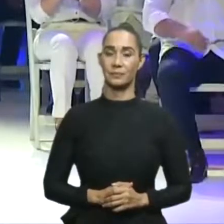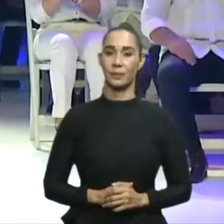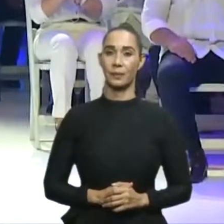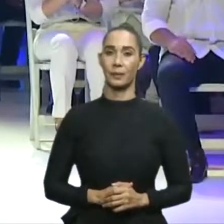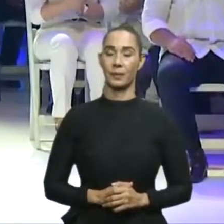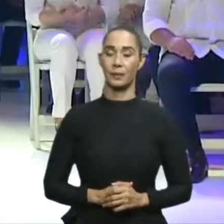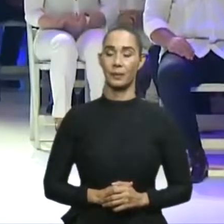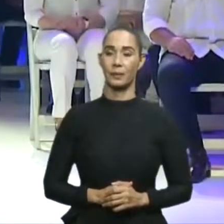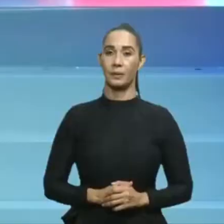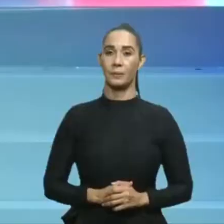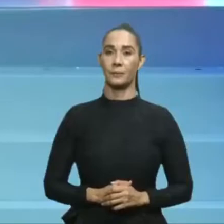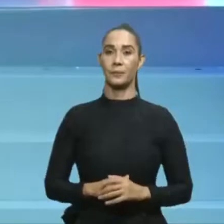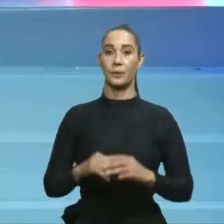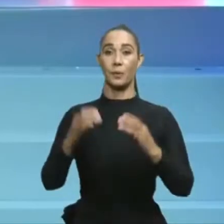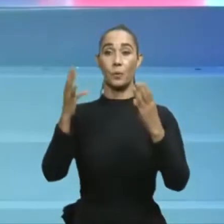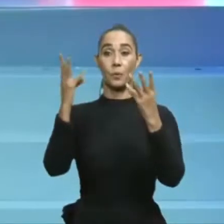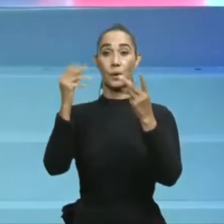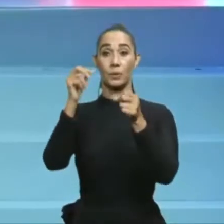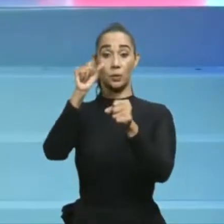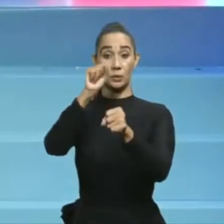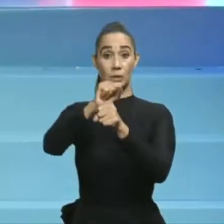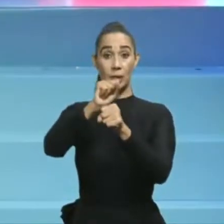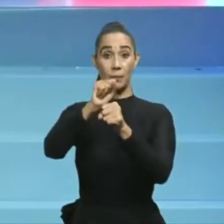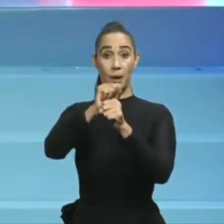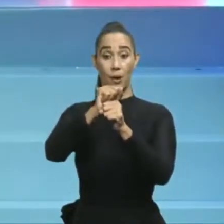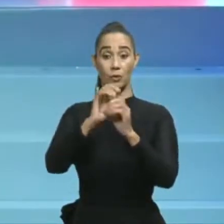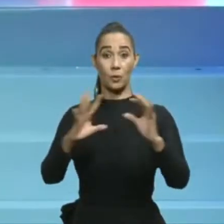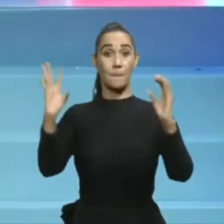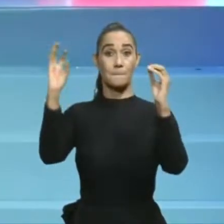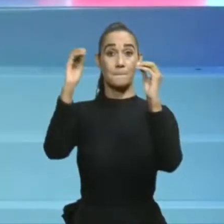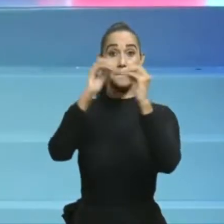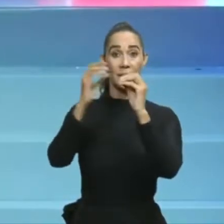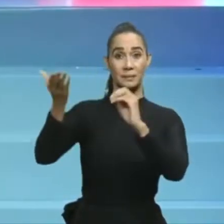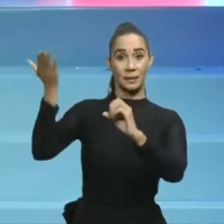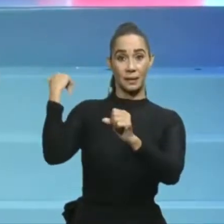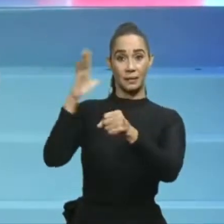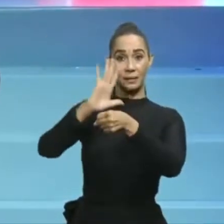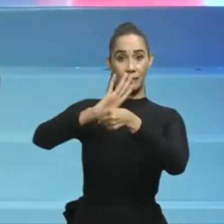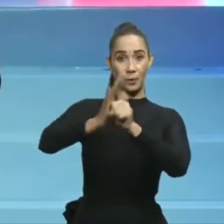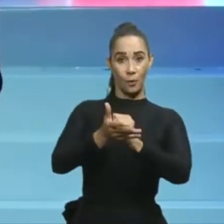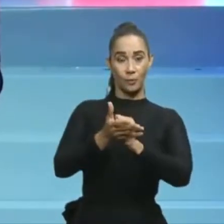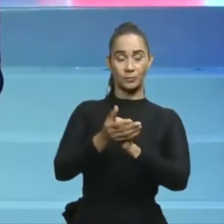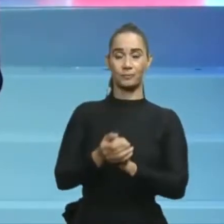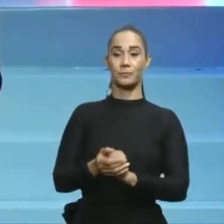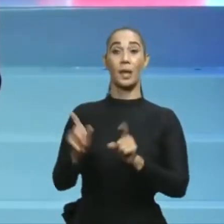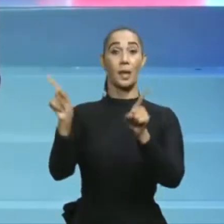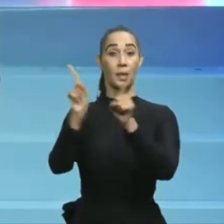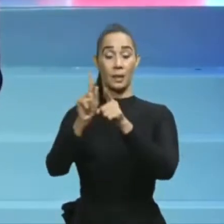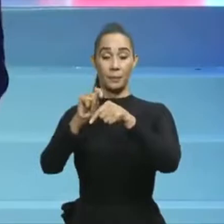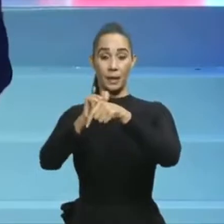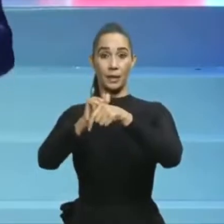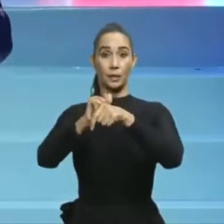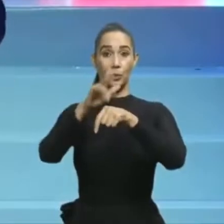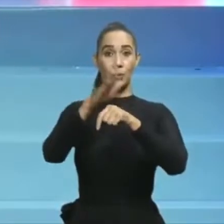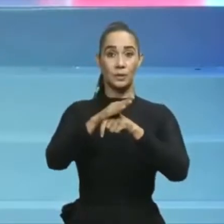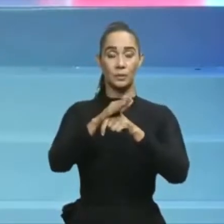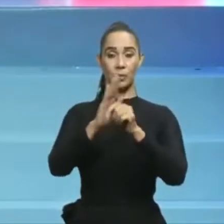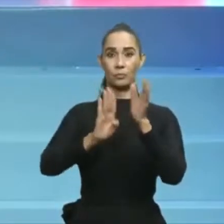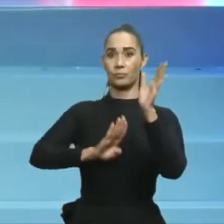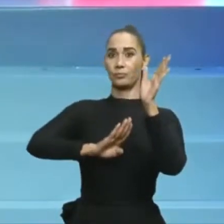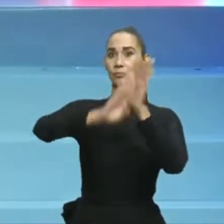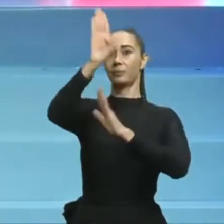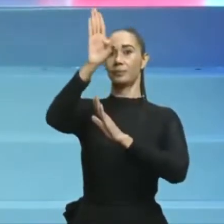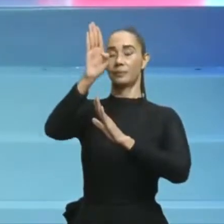nuestros niveles de empleo son superiores a la etapa pre cob en el turismo experimentó un crecimiento récord y las zonas francas